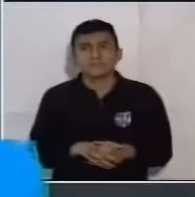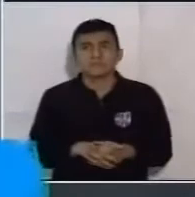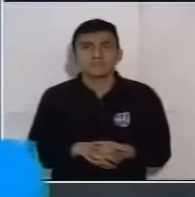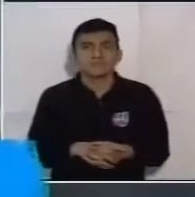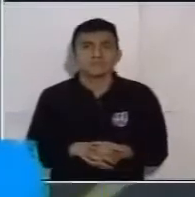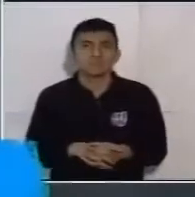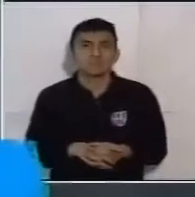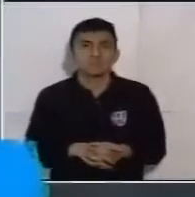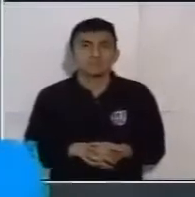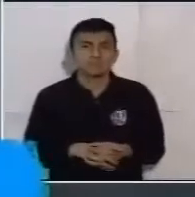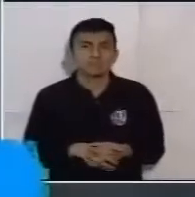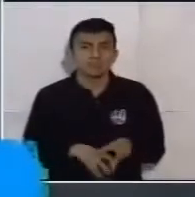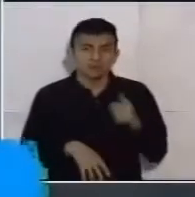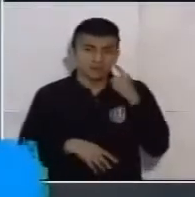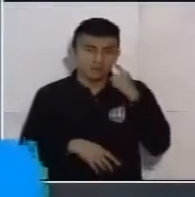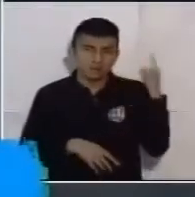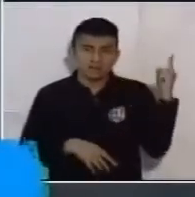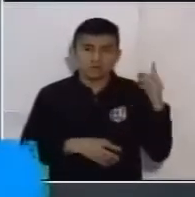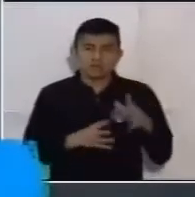x menos 10.